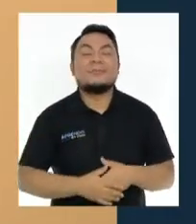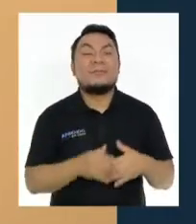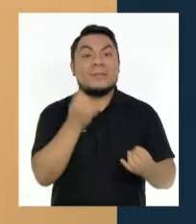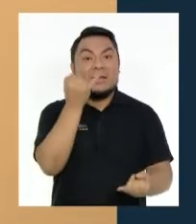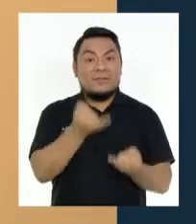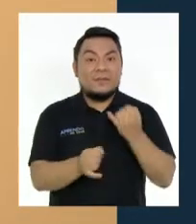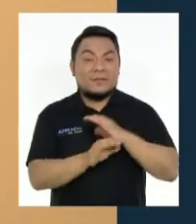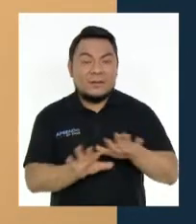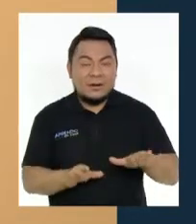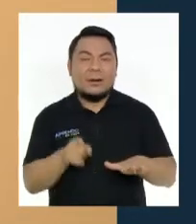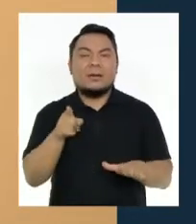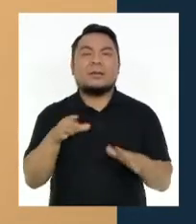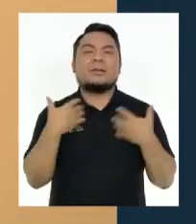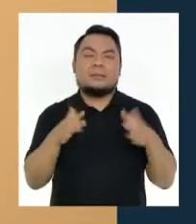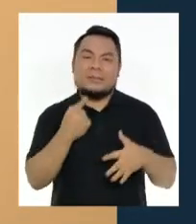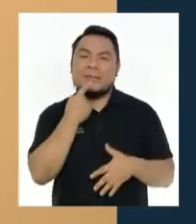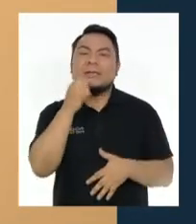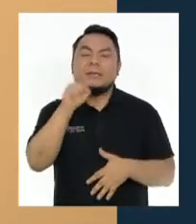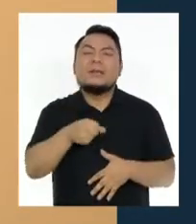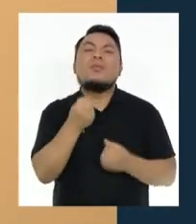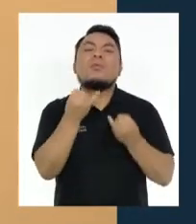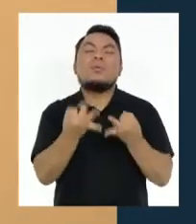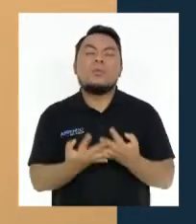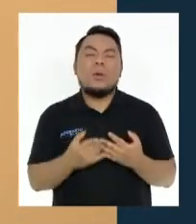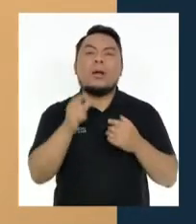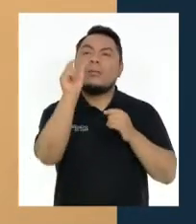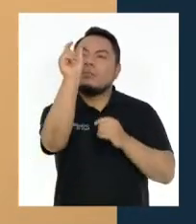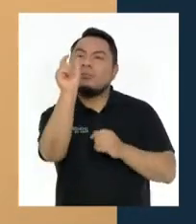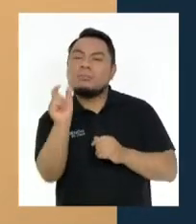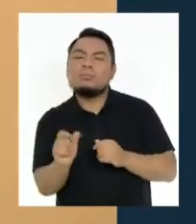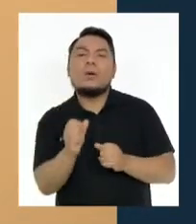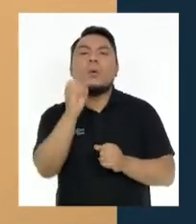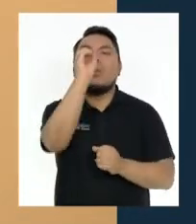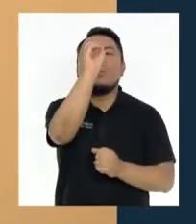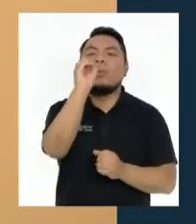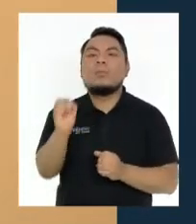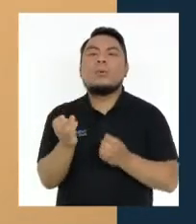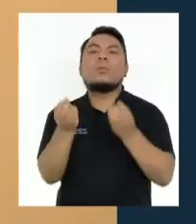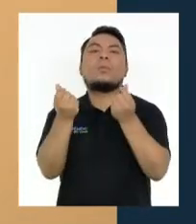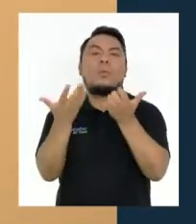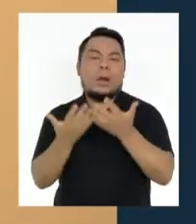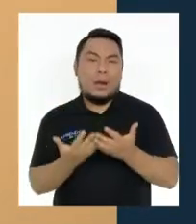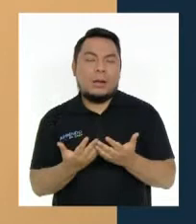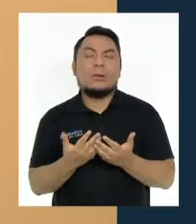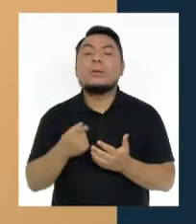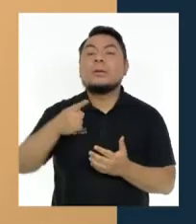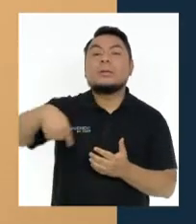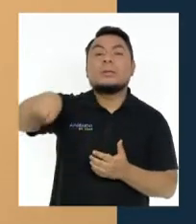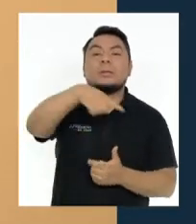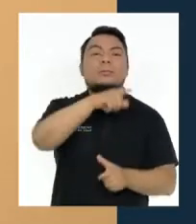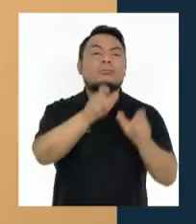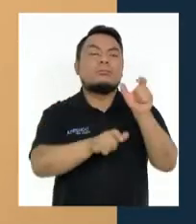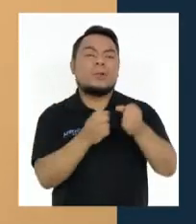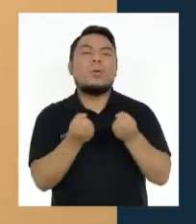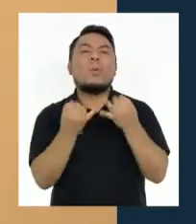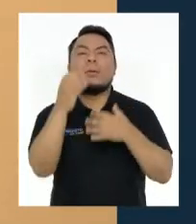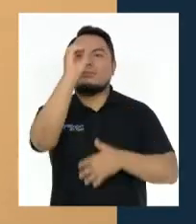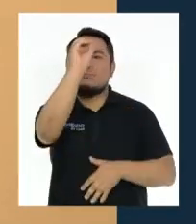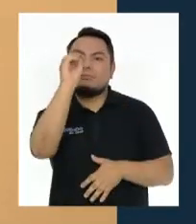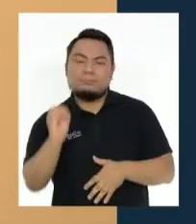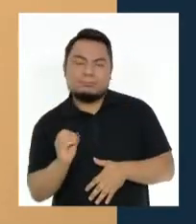Finalmente, queda por determinar la frecuencia porcentual, que no es más que la conversión de la frecuencia relativa que está